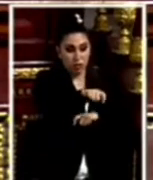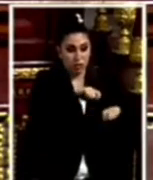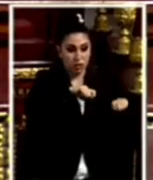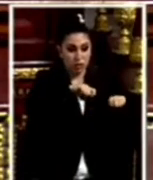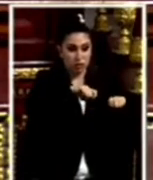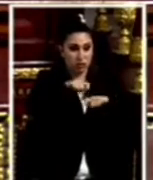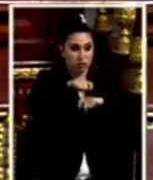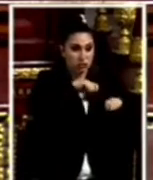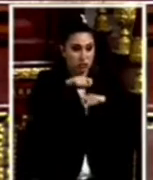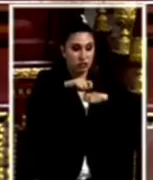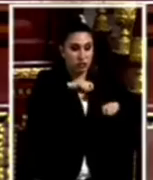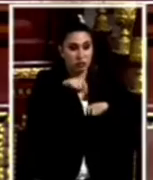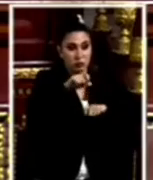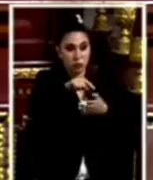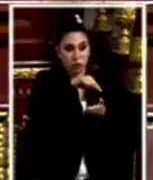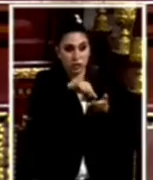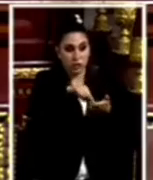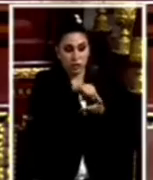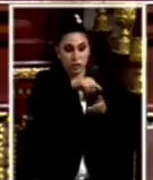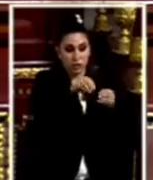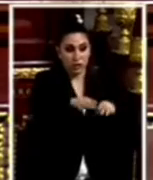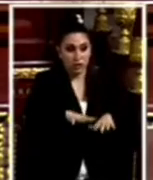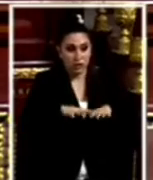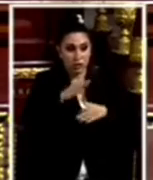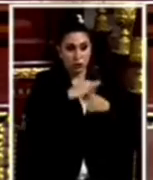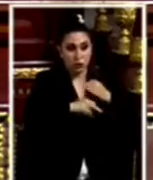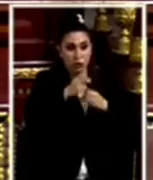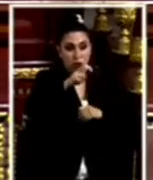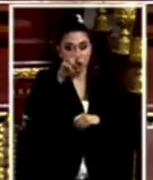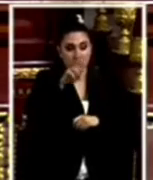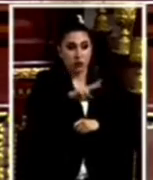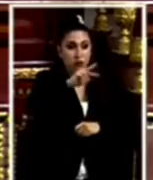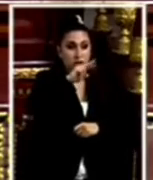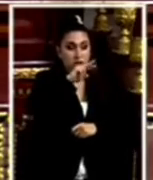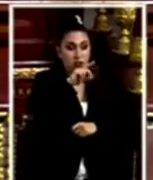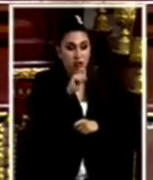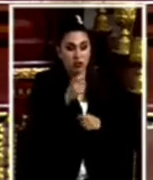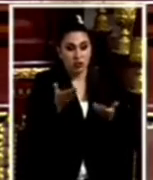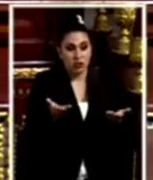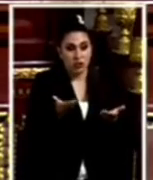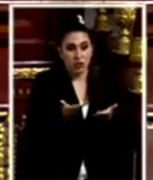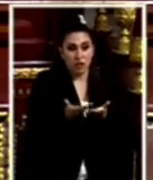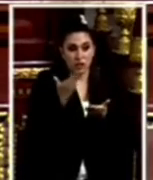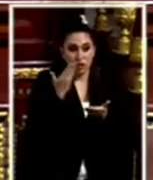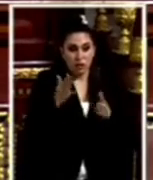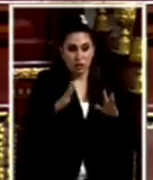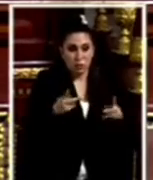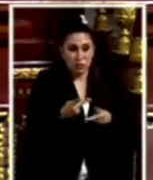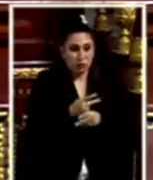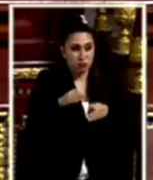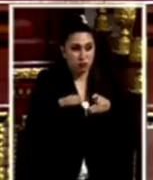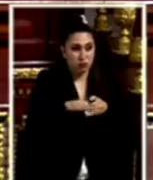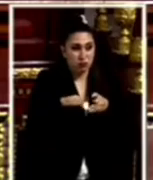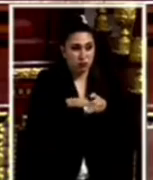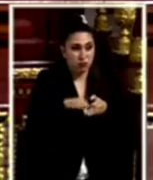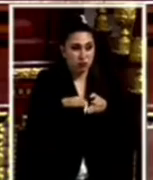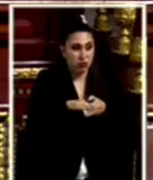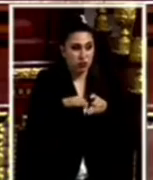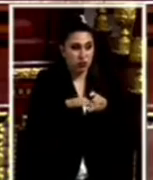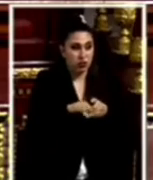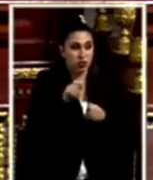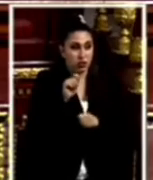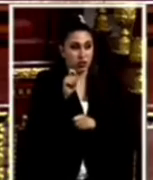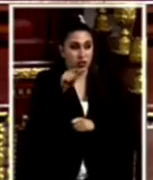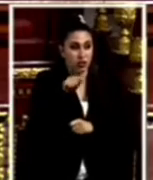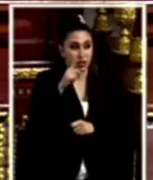esta tribuna. Y creo que es preocupante que ya en varias ocasiones el